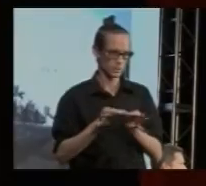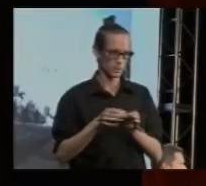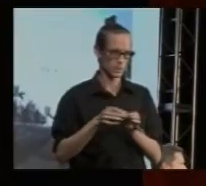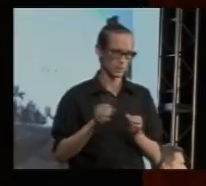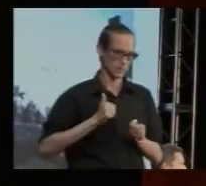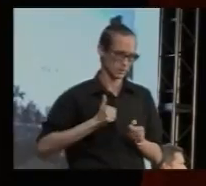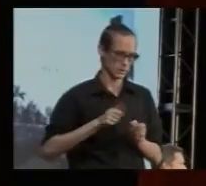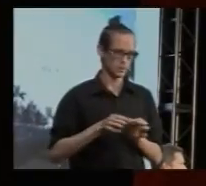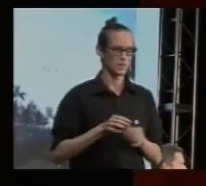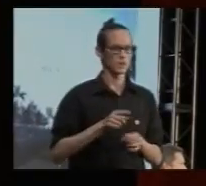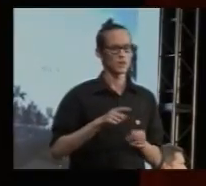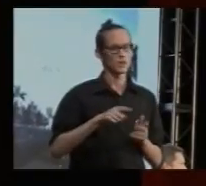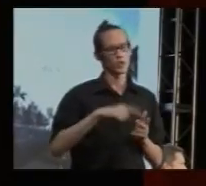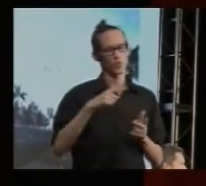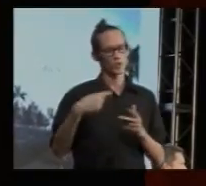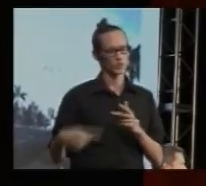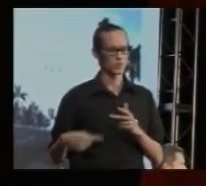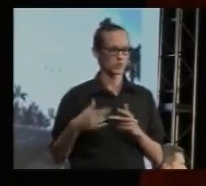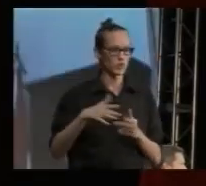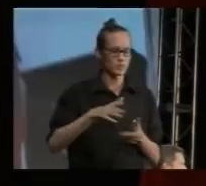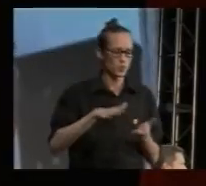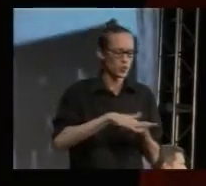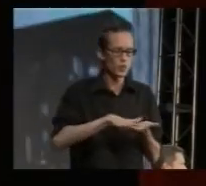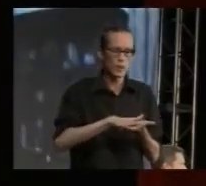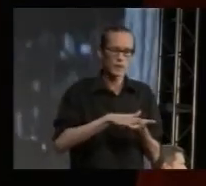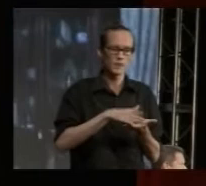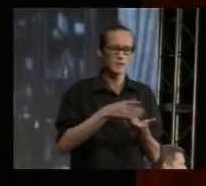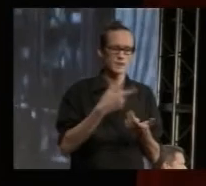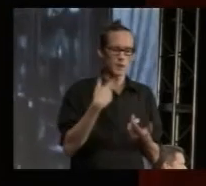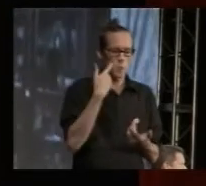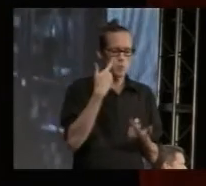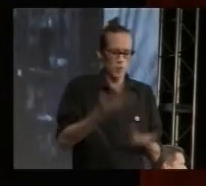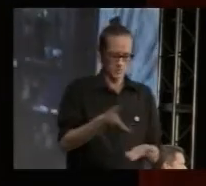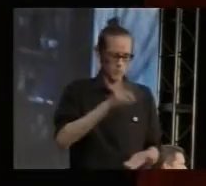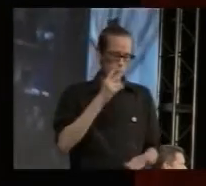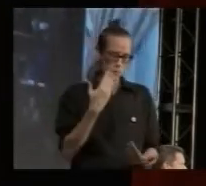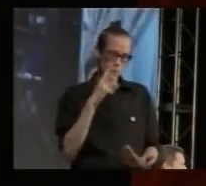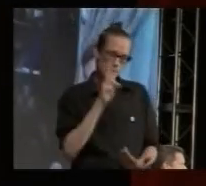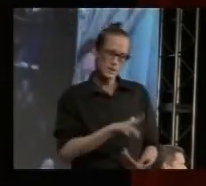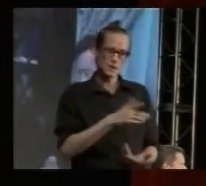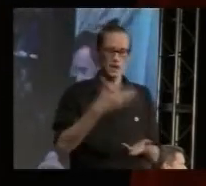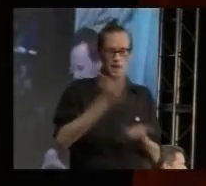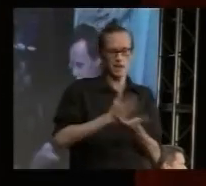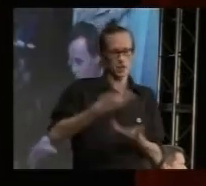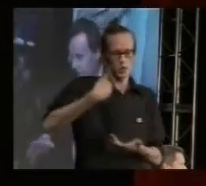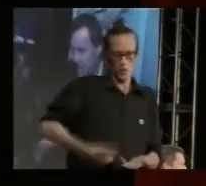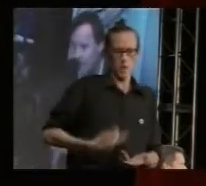la ciudad son otros mojones que demuestran que los derechos humanos se promueven y defienden todos los días y mirando hacia el futuro.